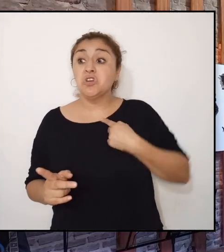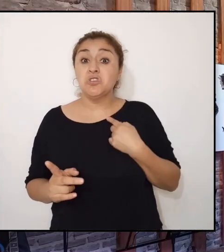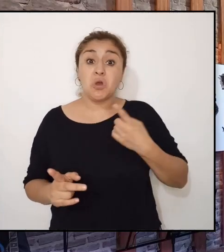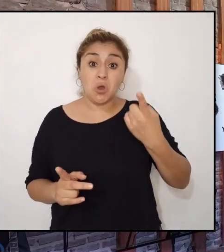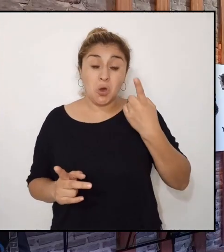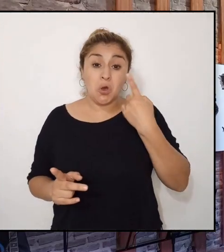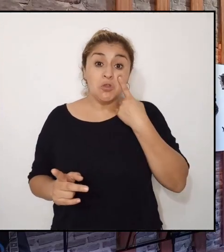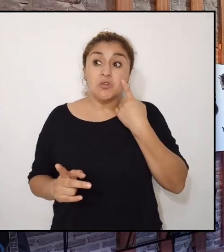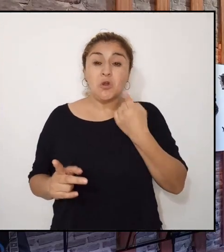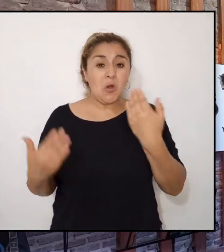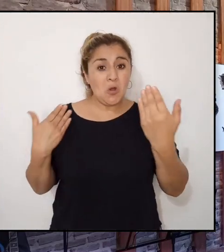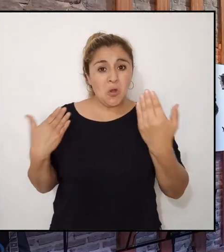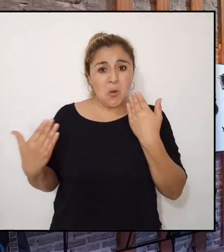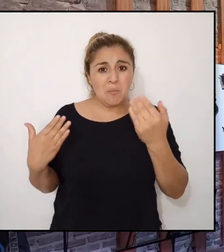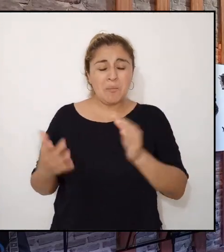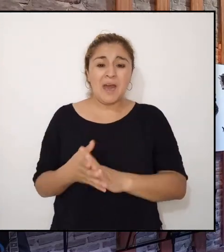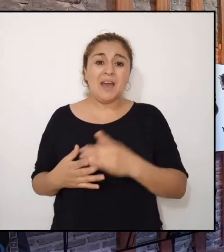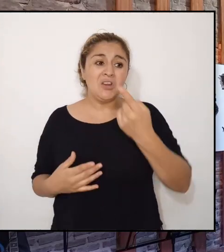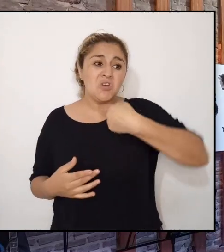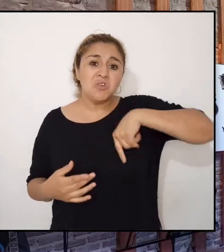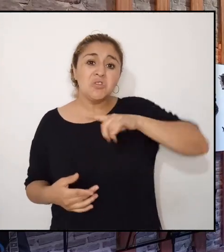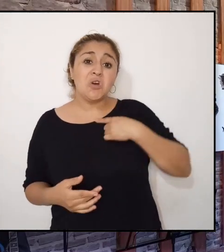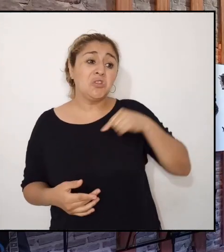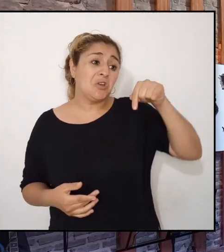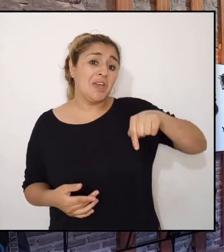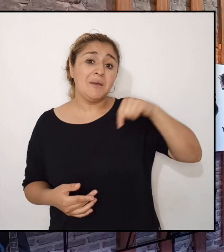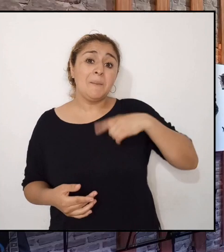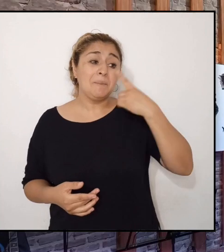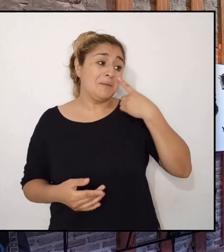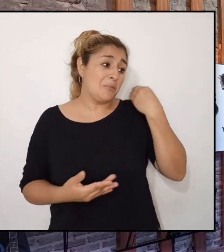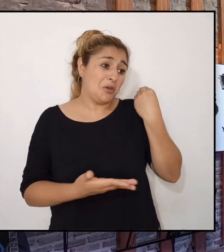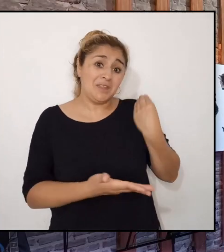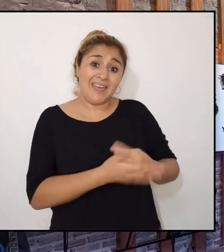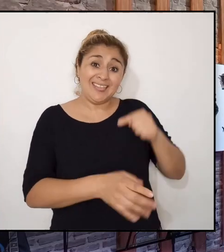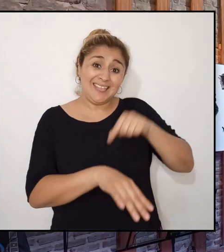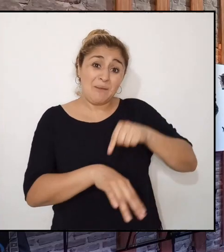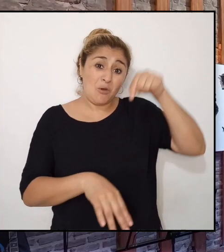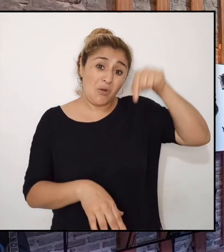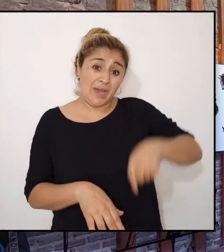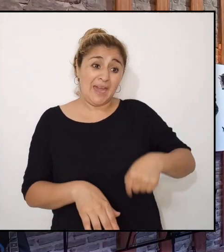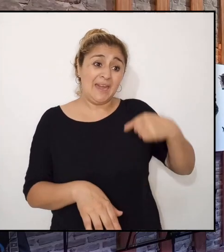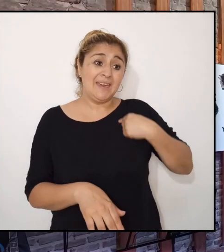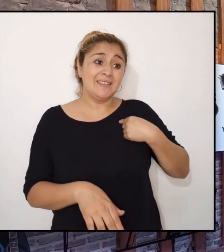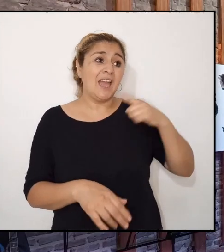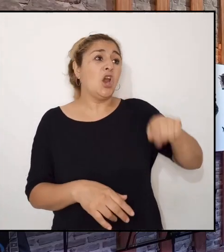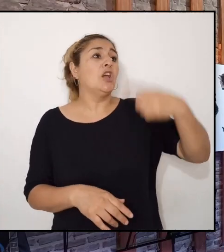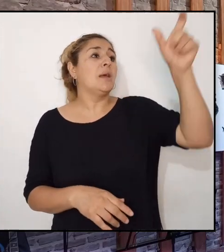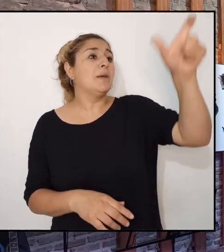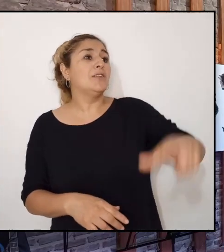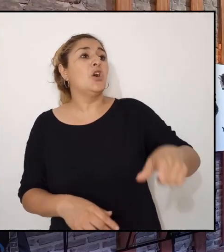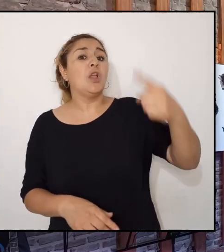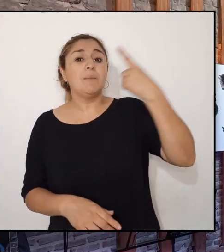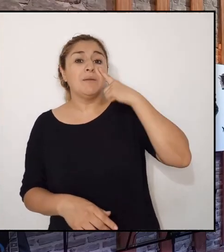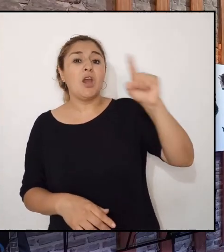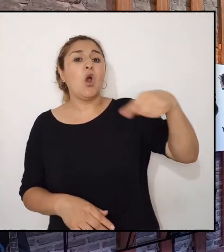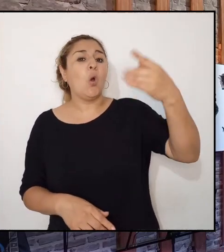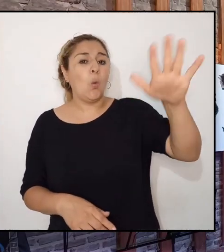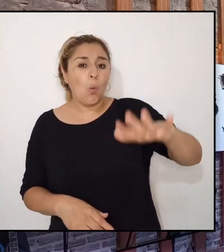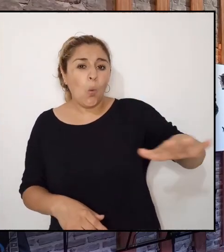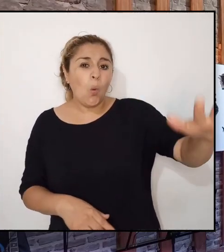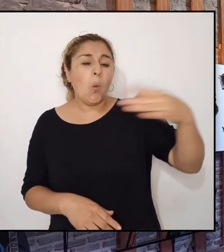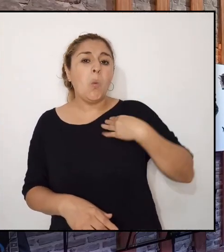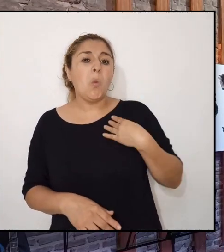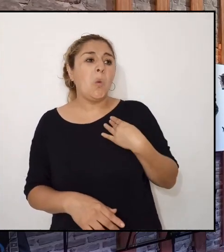acuerdo. Imagínense personas que jamás se hubiesen conocido porque pasaron miles de años, y están totalmente de acuerdo, escribieron lo